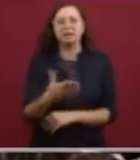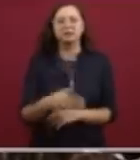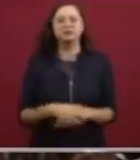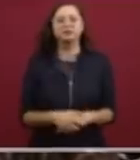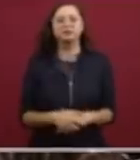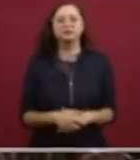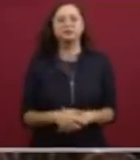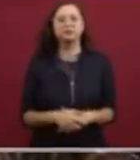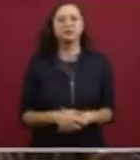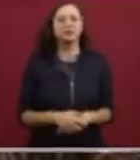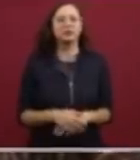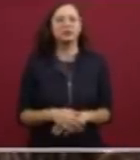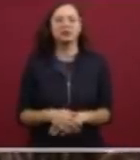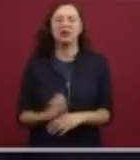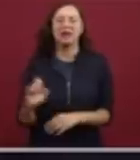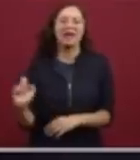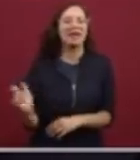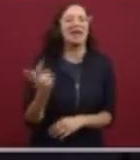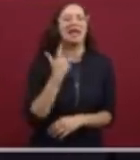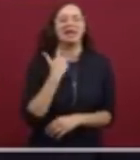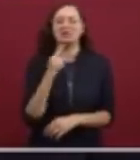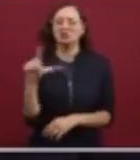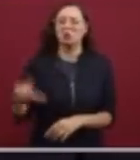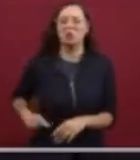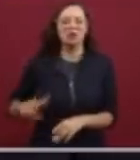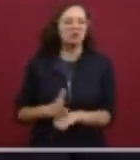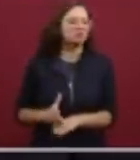Fueron muy ofendidos en el pasado,